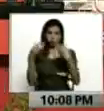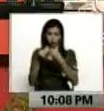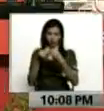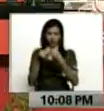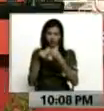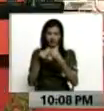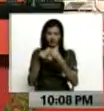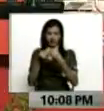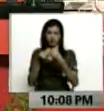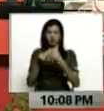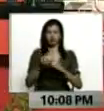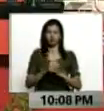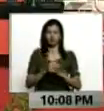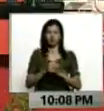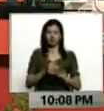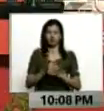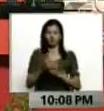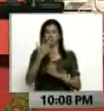la